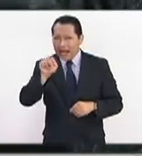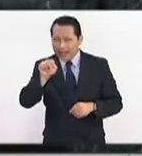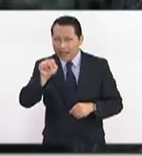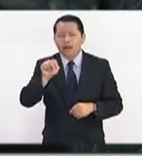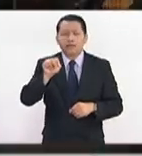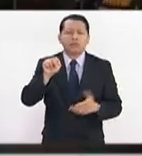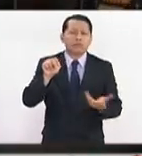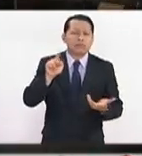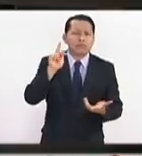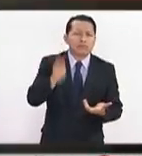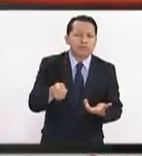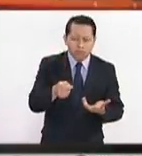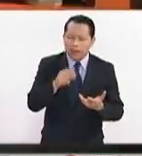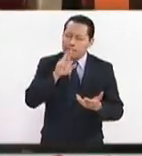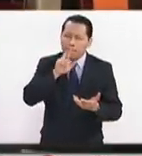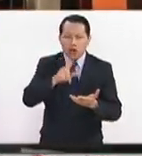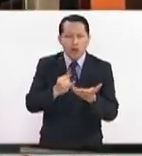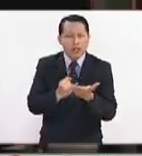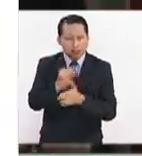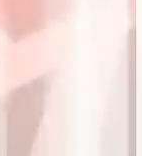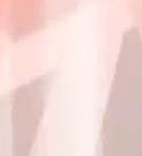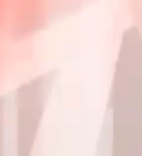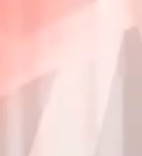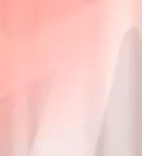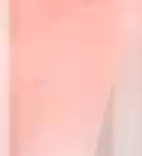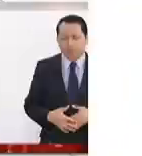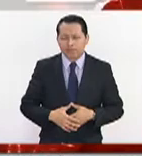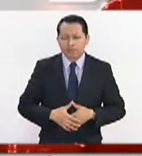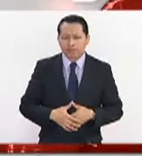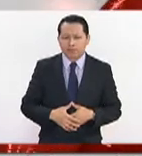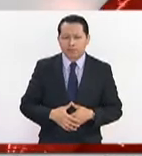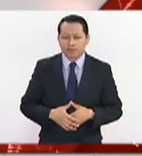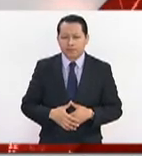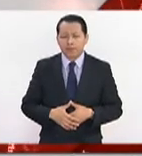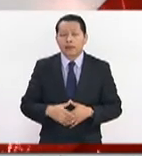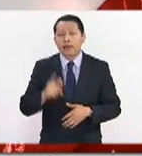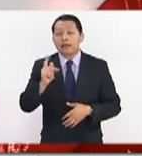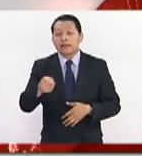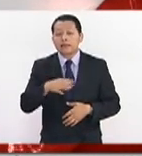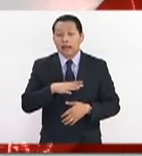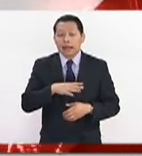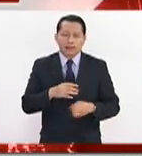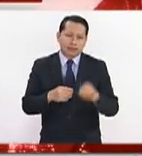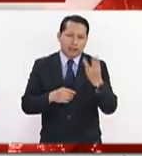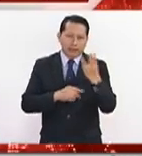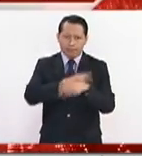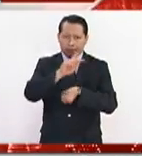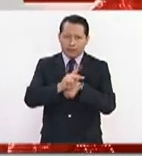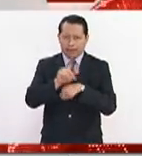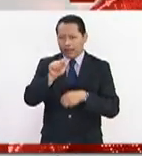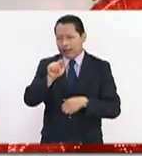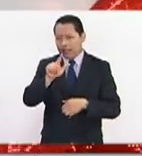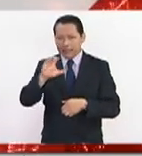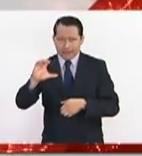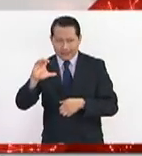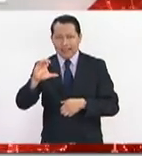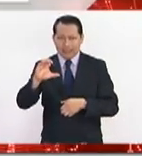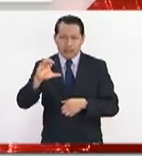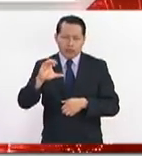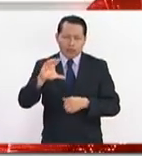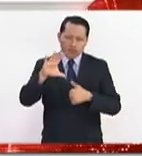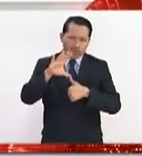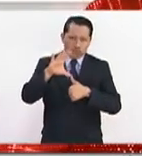Norte tomarán las mejores decisiones. Las ganancias para los 3 países del TLC son tan